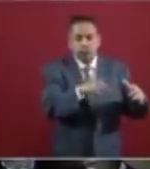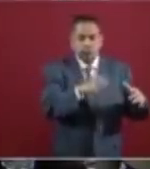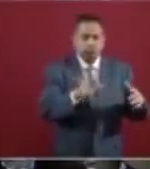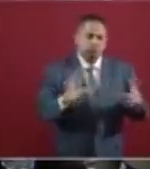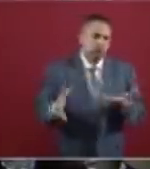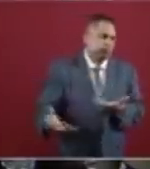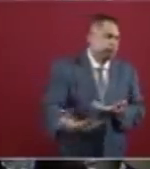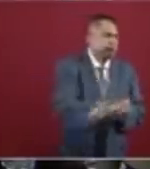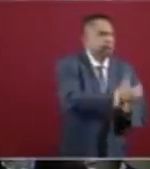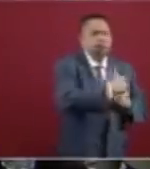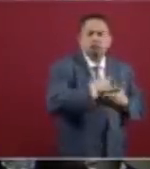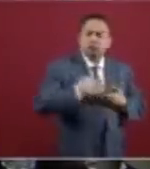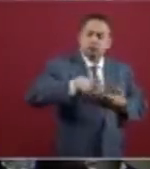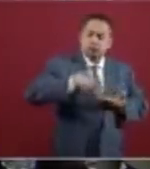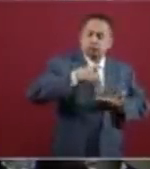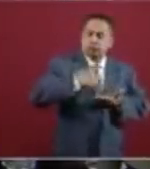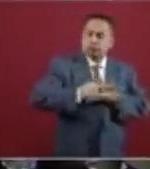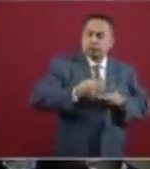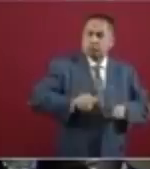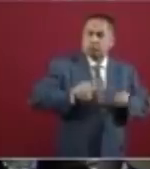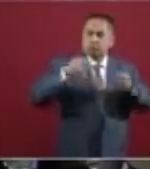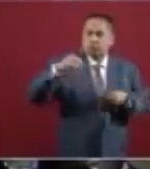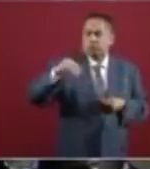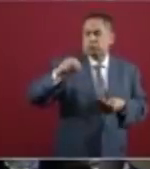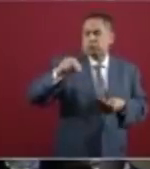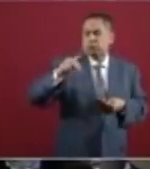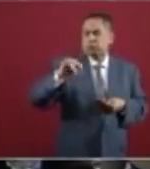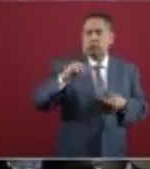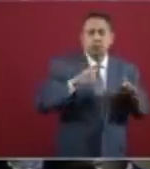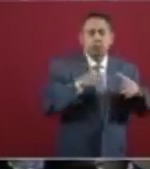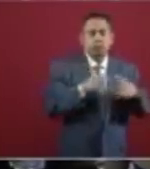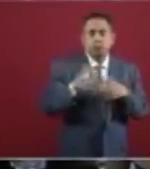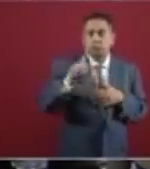monopolizó con más del 35%